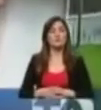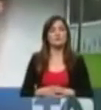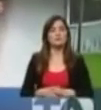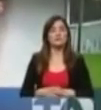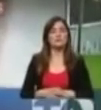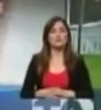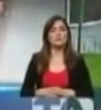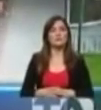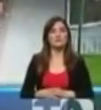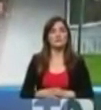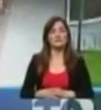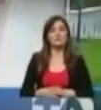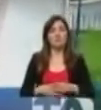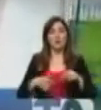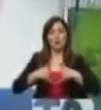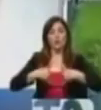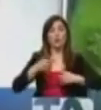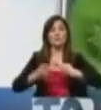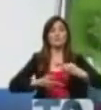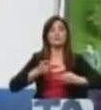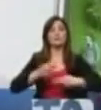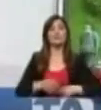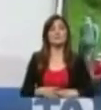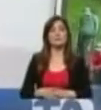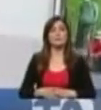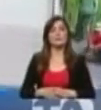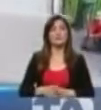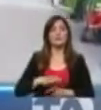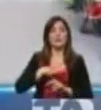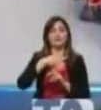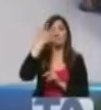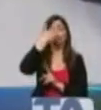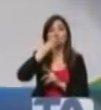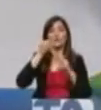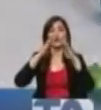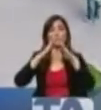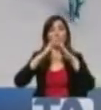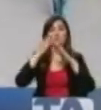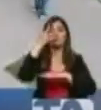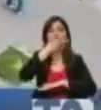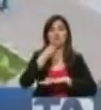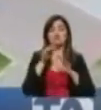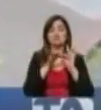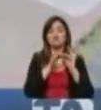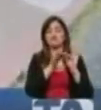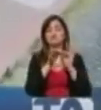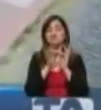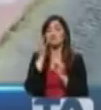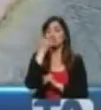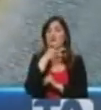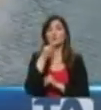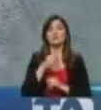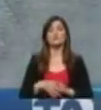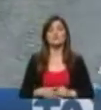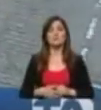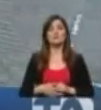diferentes centros o locales comerciales precisamente. Bonito el Parque de Tumbaco. Uno de los principales lugares de concentración y